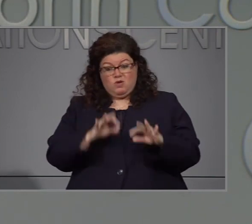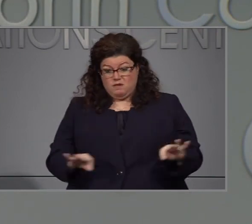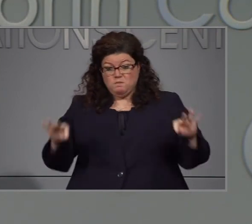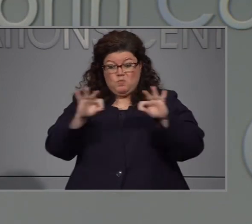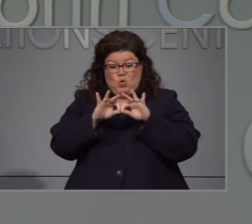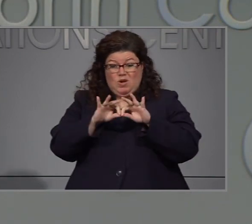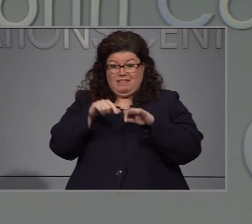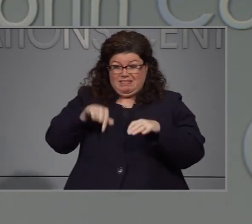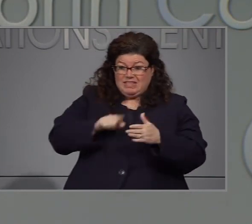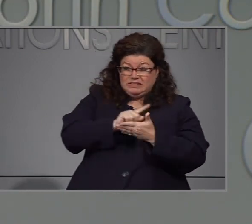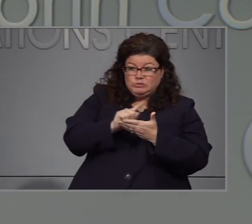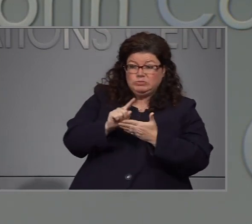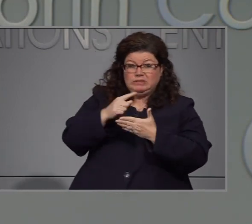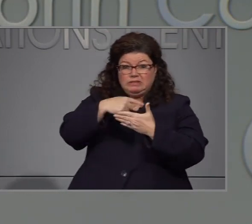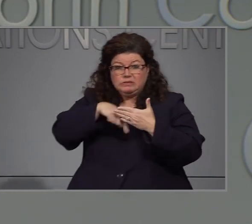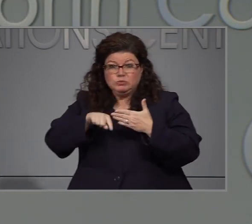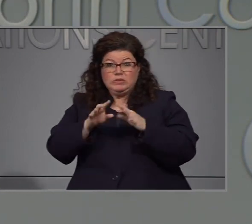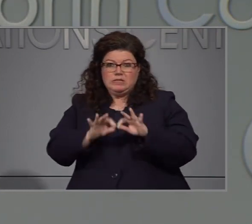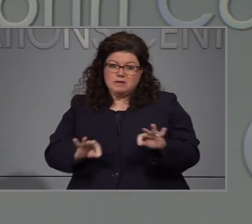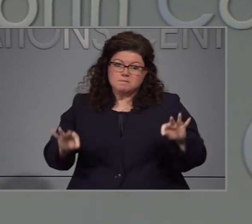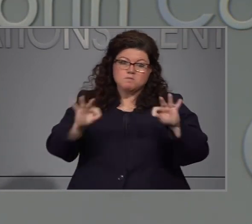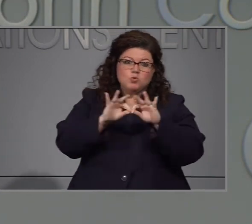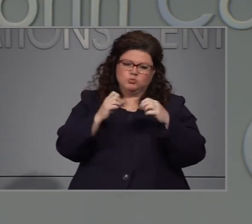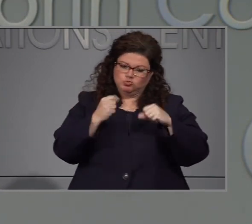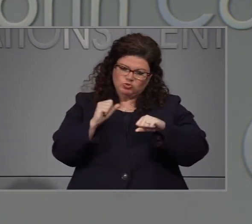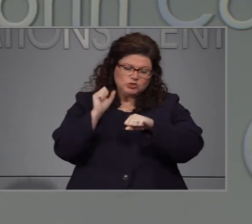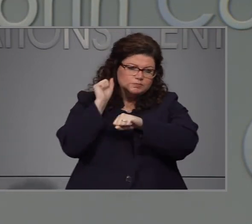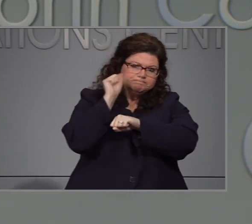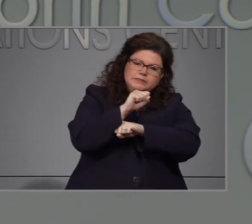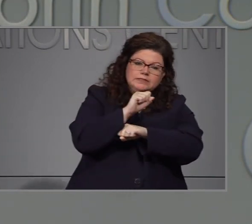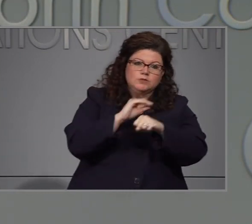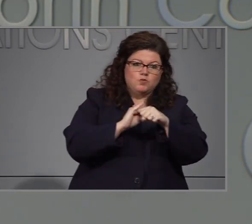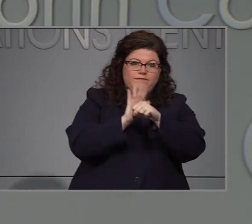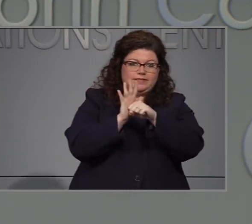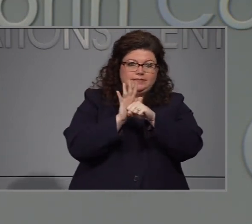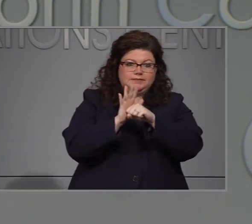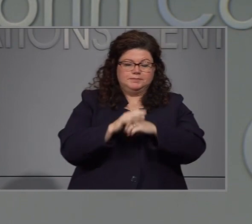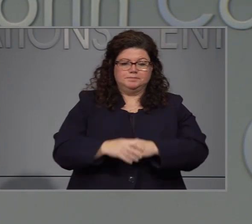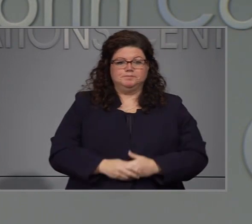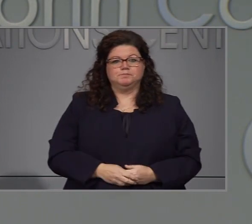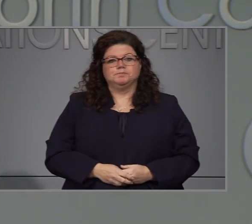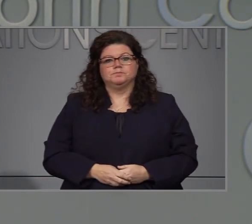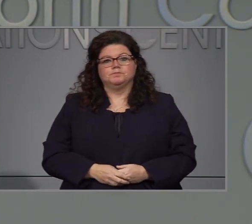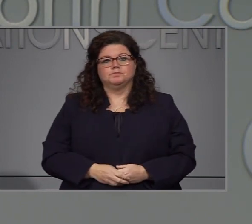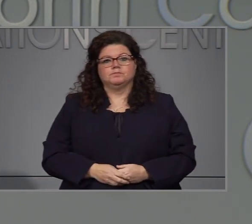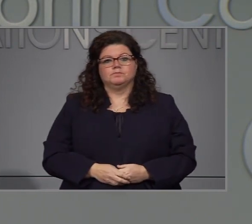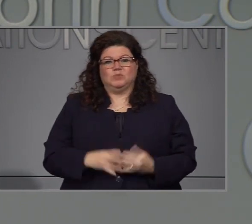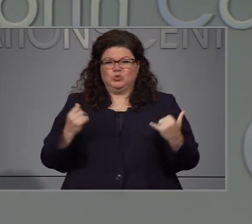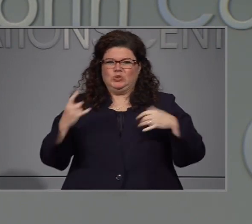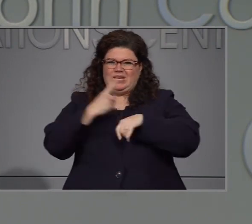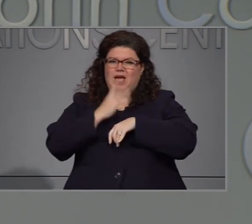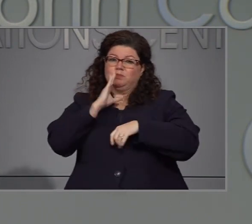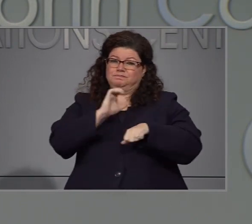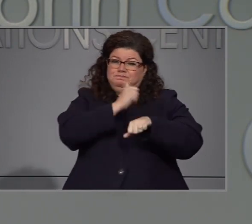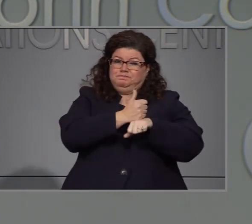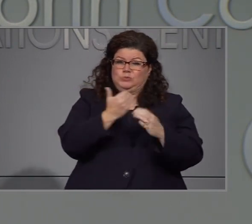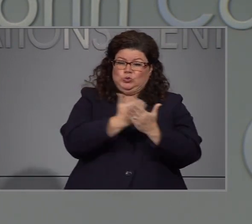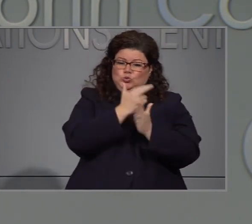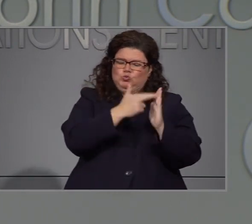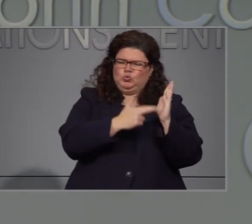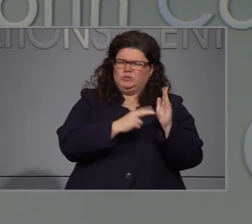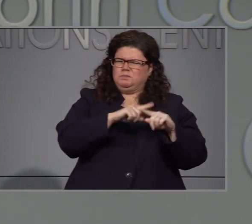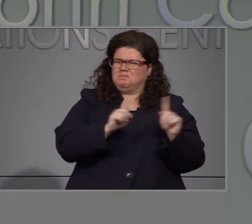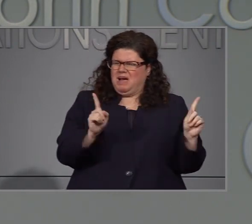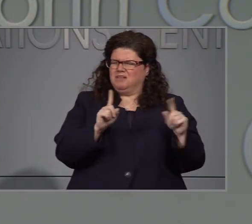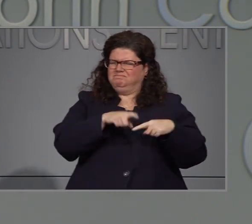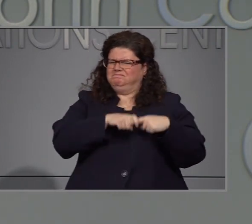críticas para nuestro país en la lucha contra COVID-19. Antes de hablar de las medidas del día de hoy, le voy a pedir